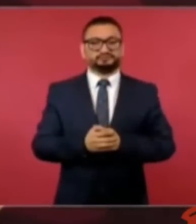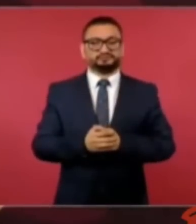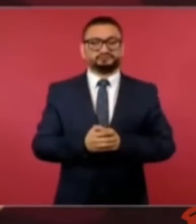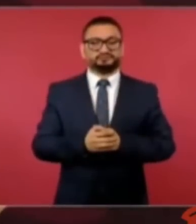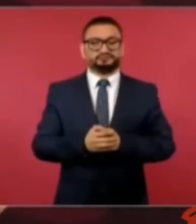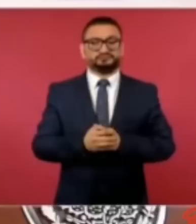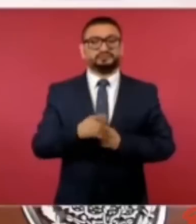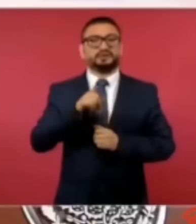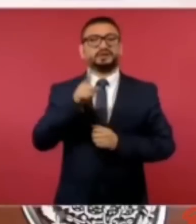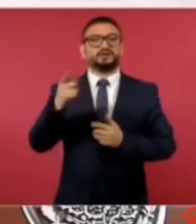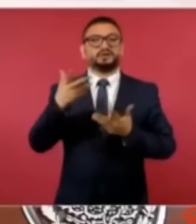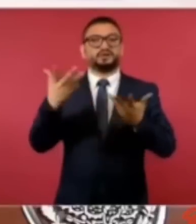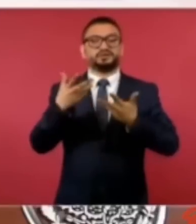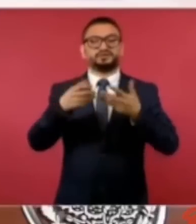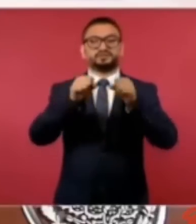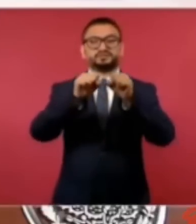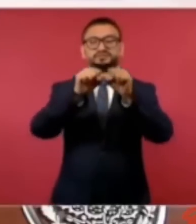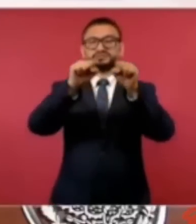el sistema